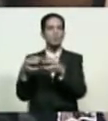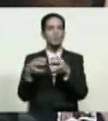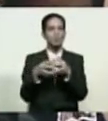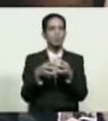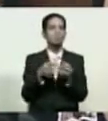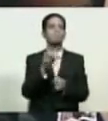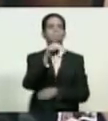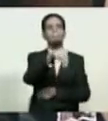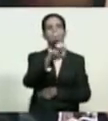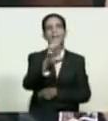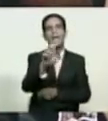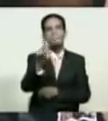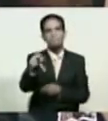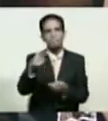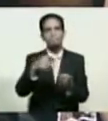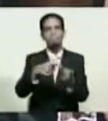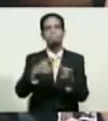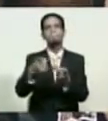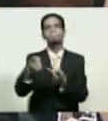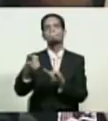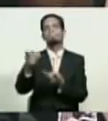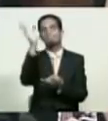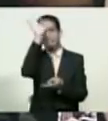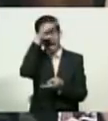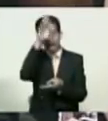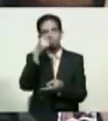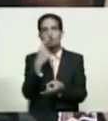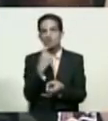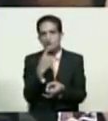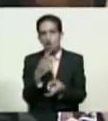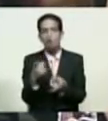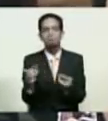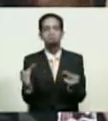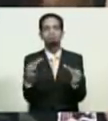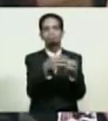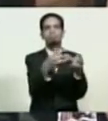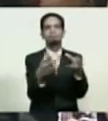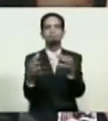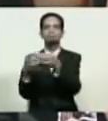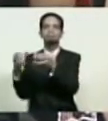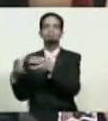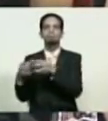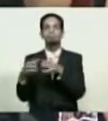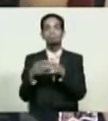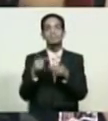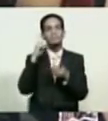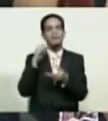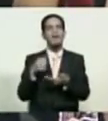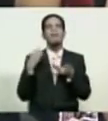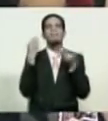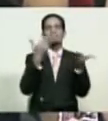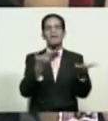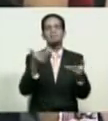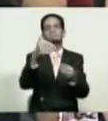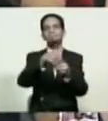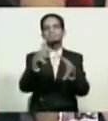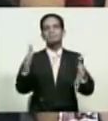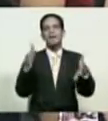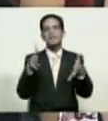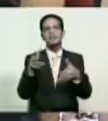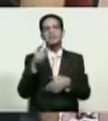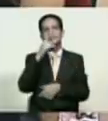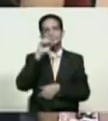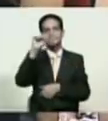que sumaron esta extraordinaria, épica y heroica victoria para el presidente Nicolás Maduro. Aquí hay 25